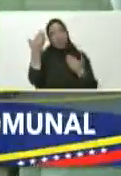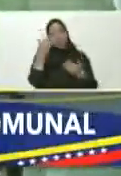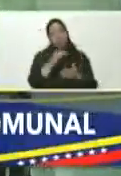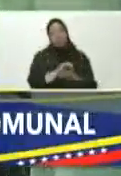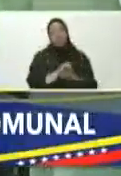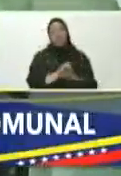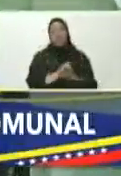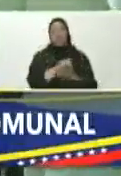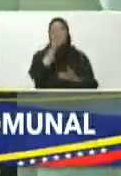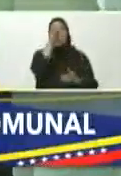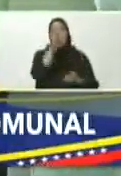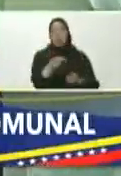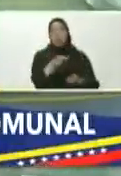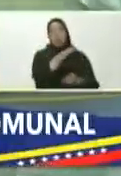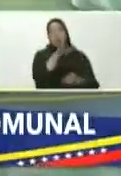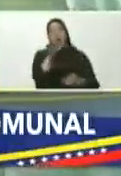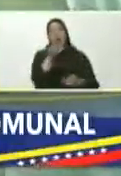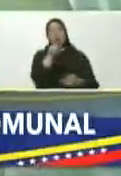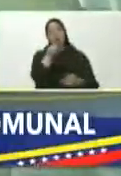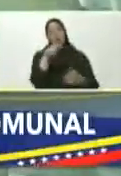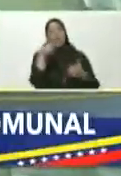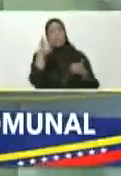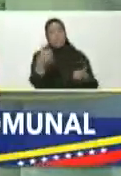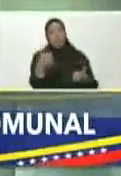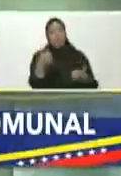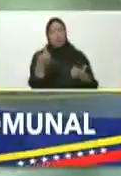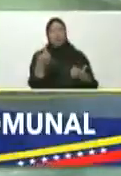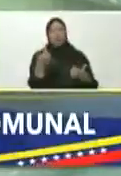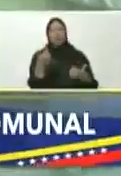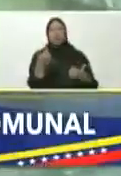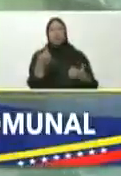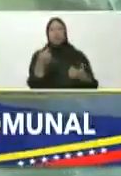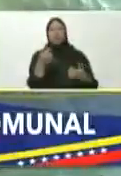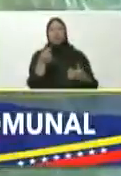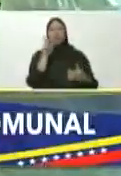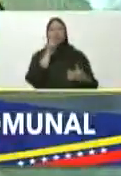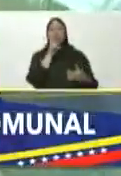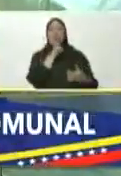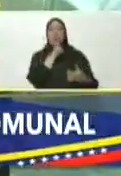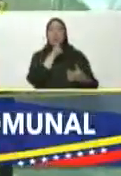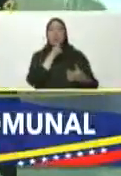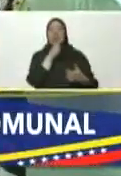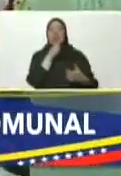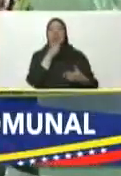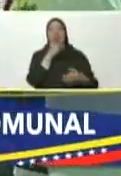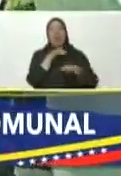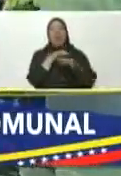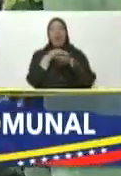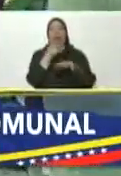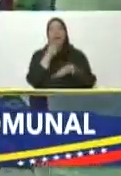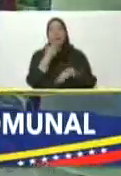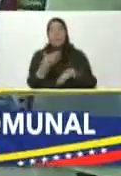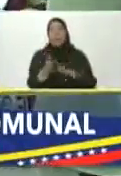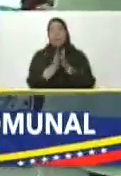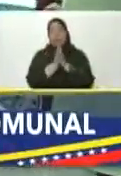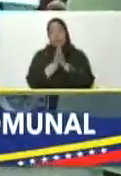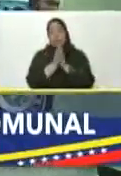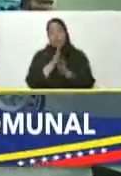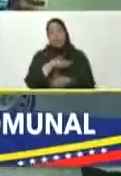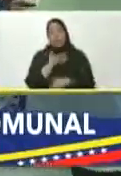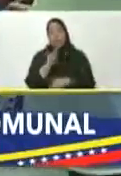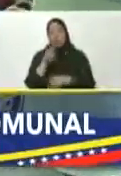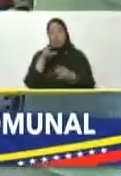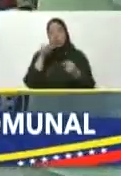Que Dios me la bendiga. ¿Cómo está usted? Comandante en jefe, buenas tardes. Preséntese. Permiso para hablar con usted. Adelante.